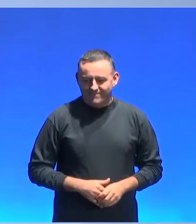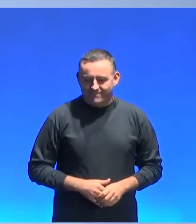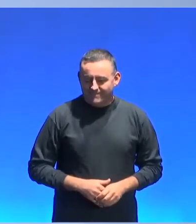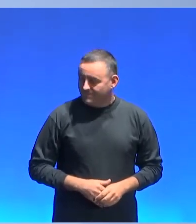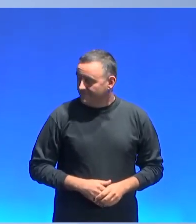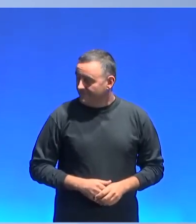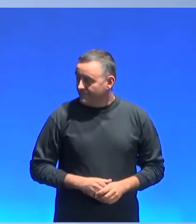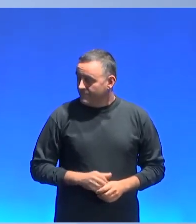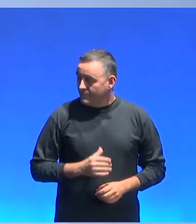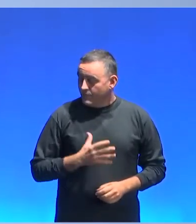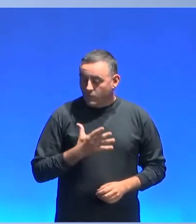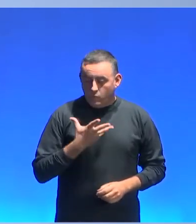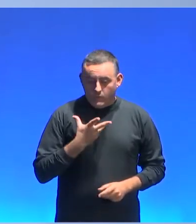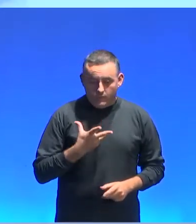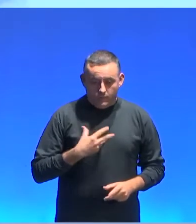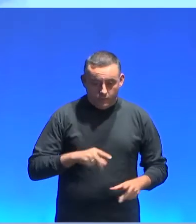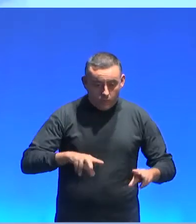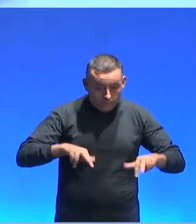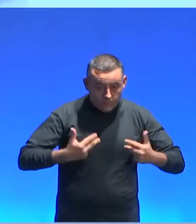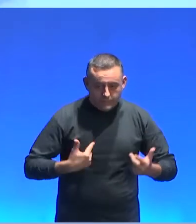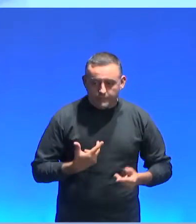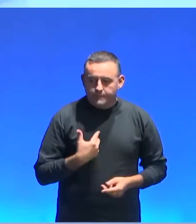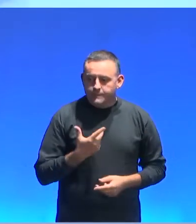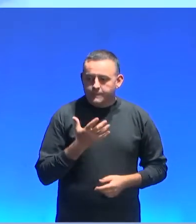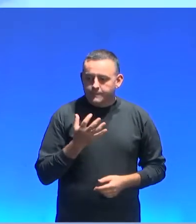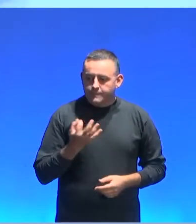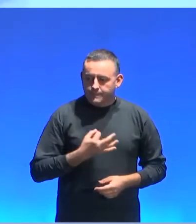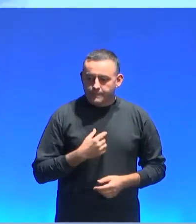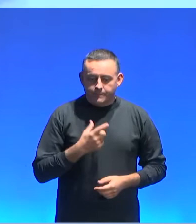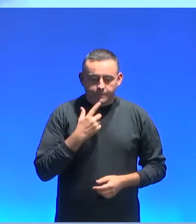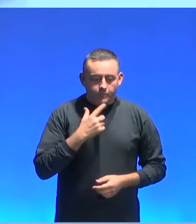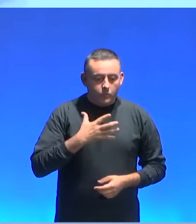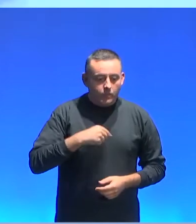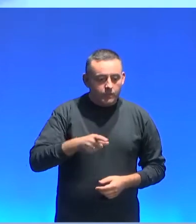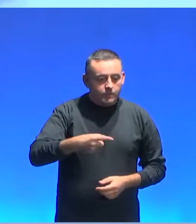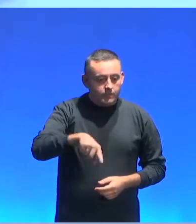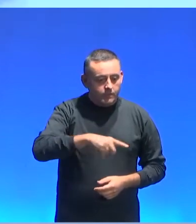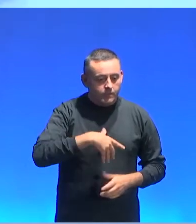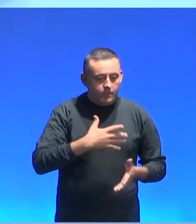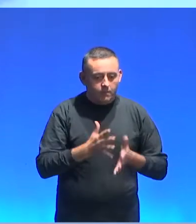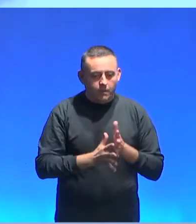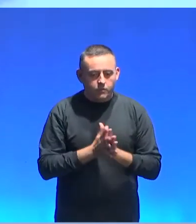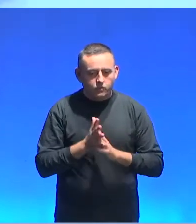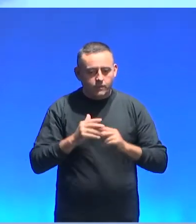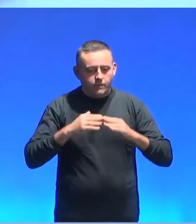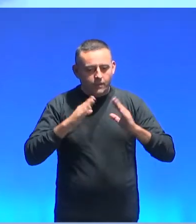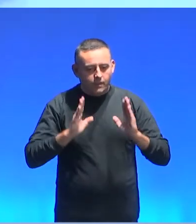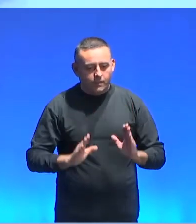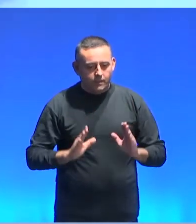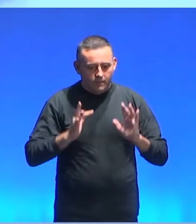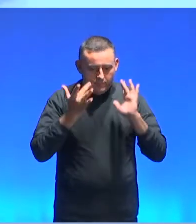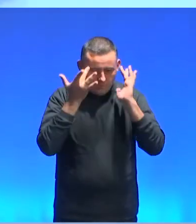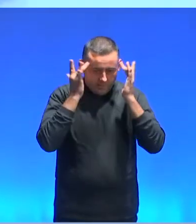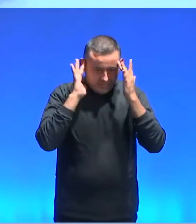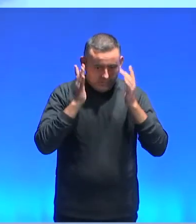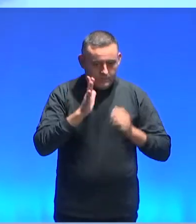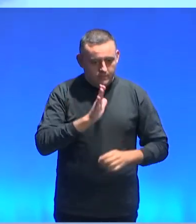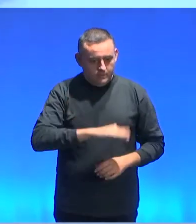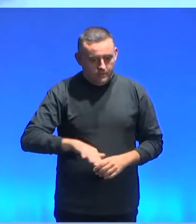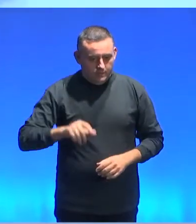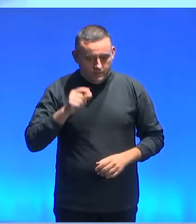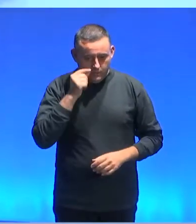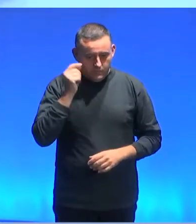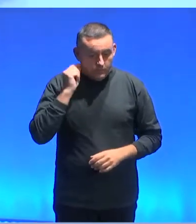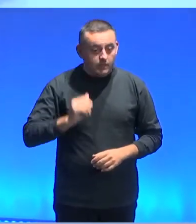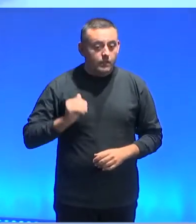Si me permitís un inciso, cuando se habla de los casales, del casal Fallero, donde hay niños y niñas y hay adultos, yo creo que has